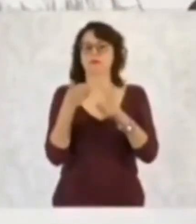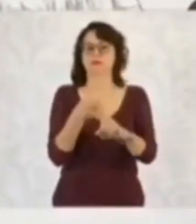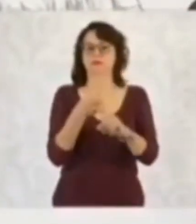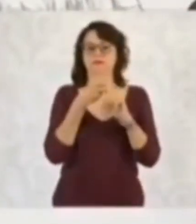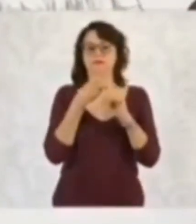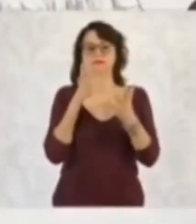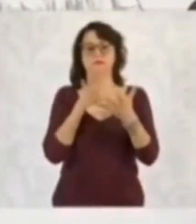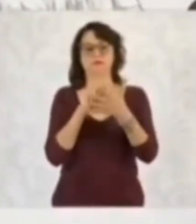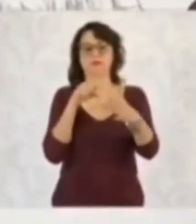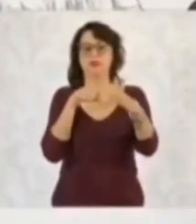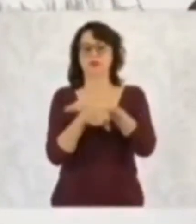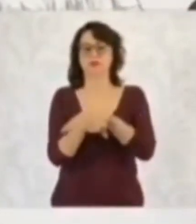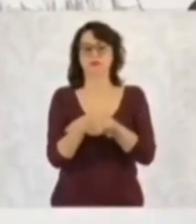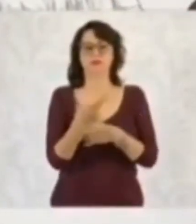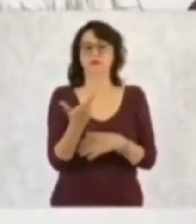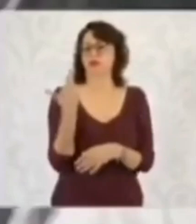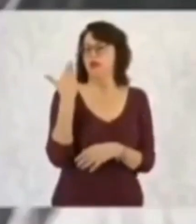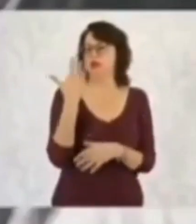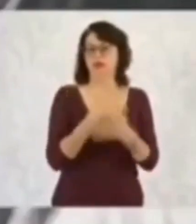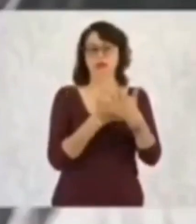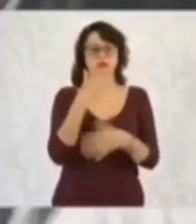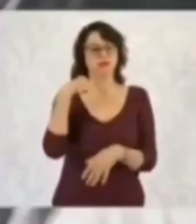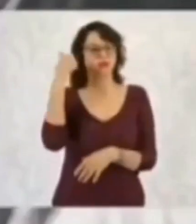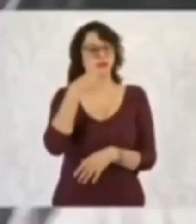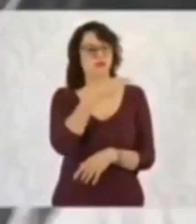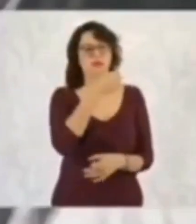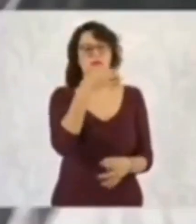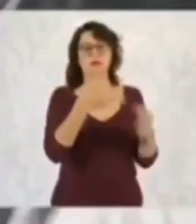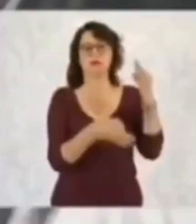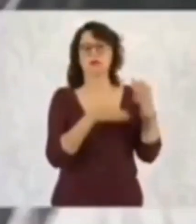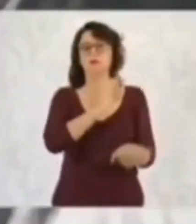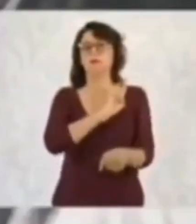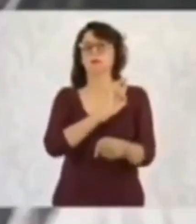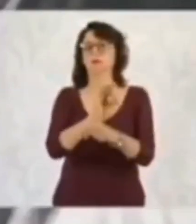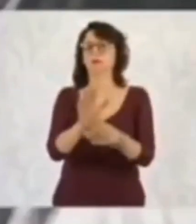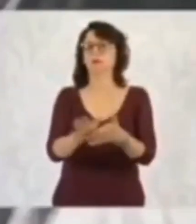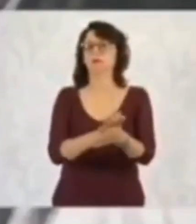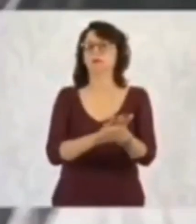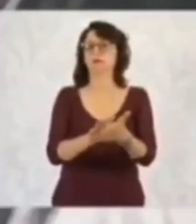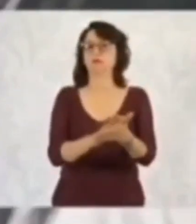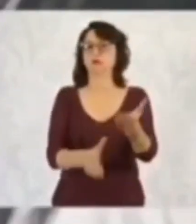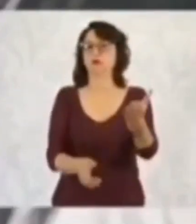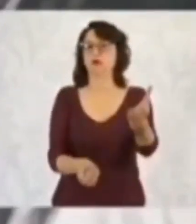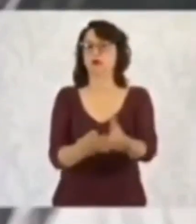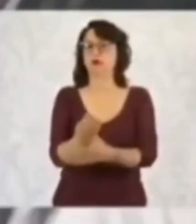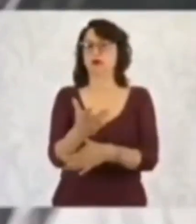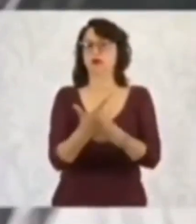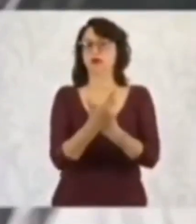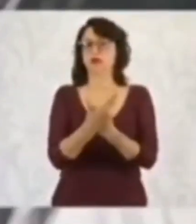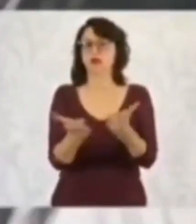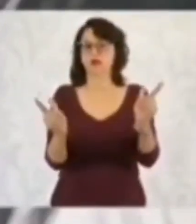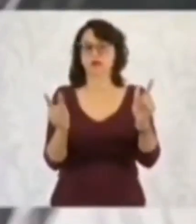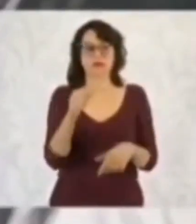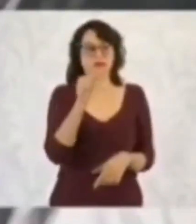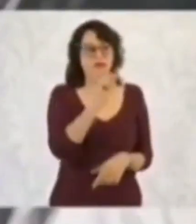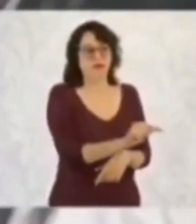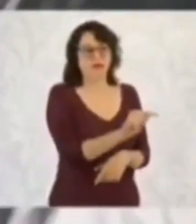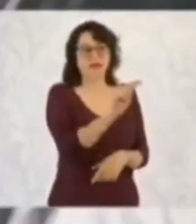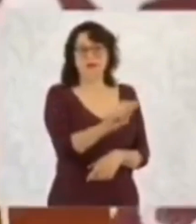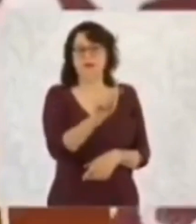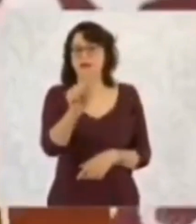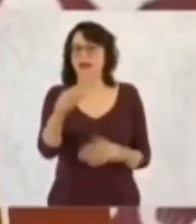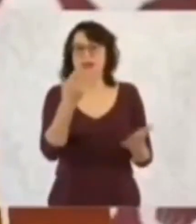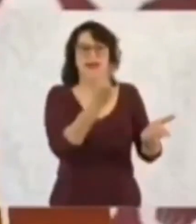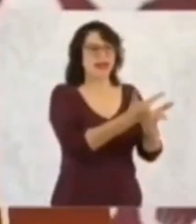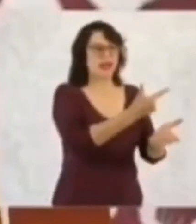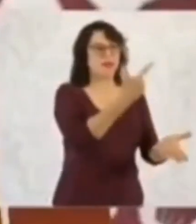obtuvo sentencia absolutoria el pasado 15 de abril. A pesar del grado de peligrosidad con el que han sido catalogados estos generadores de